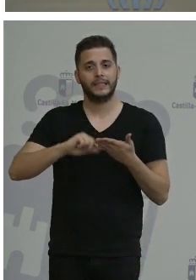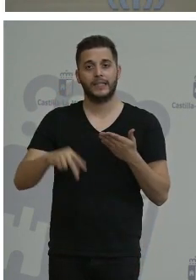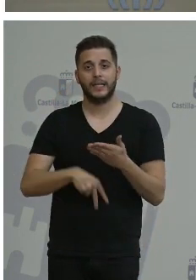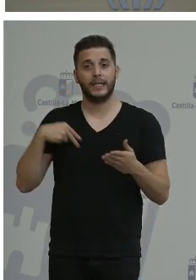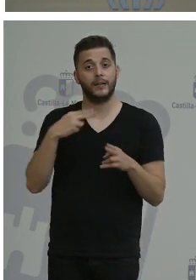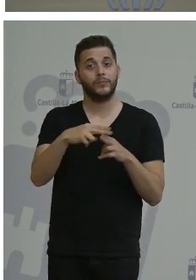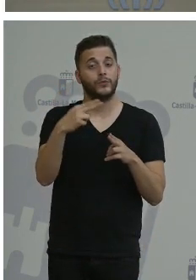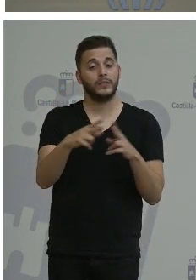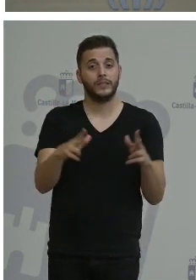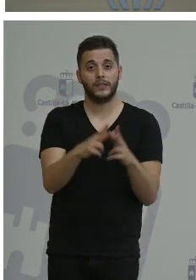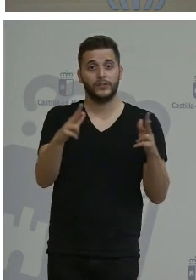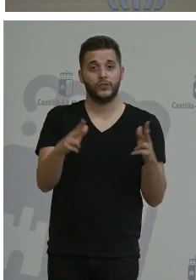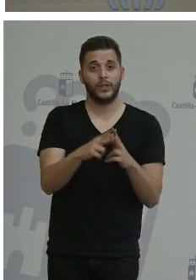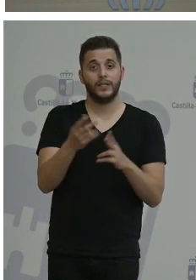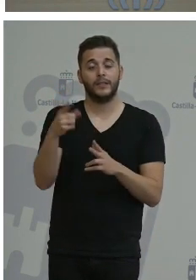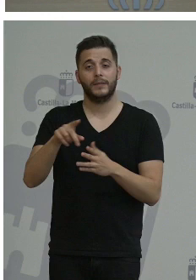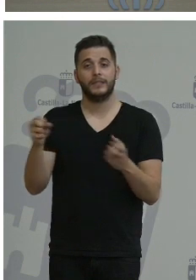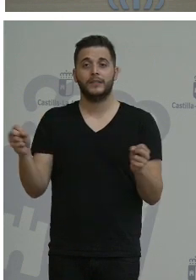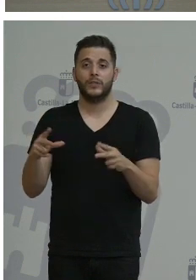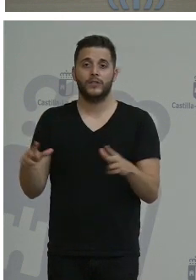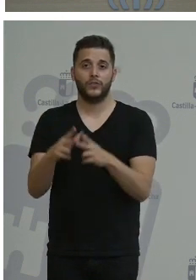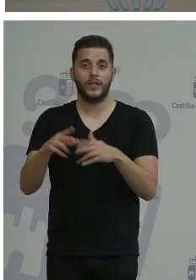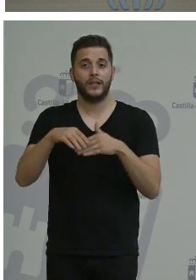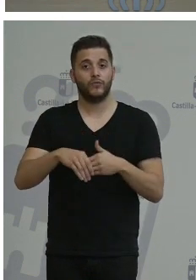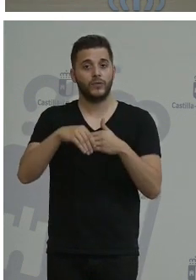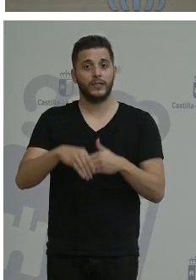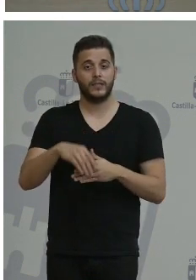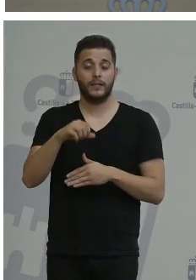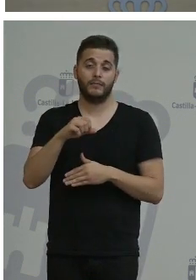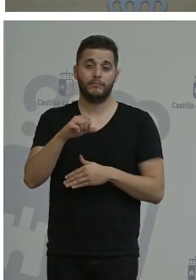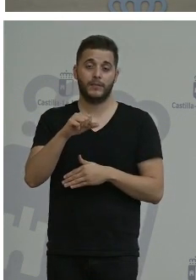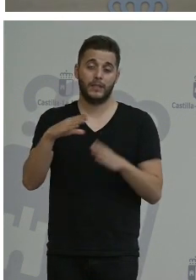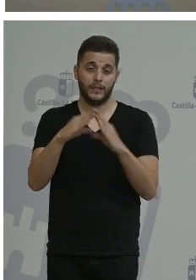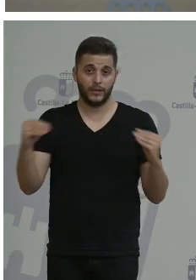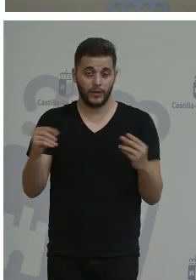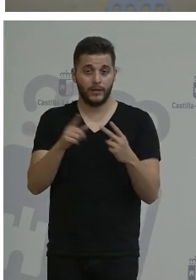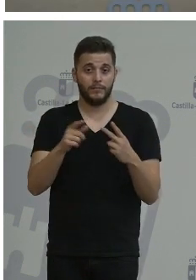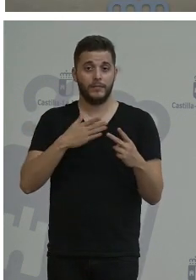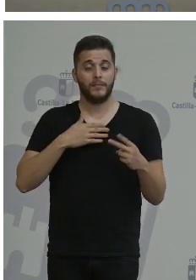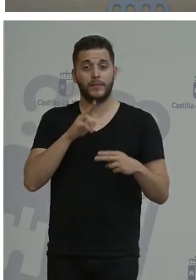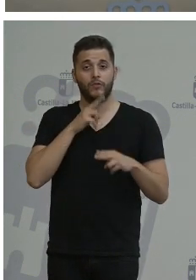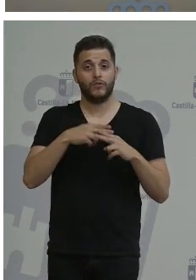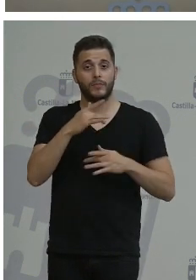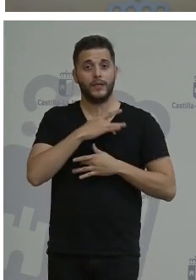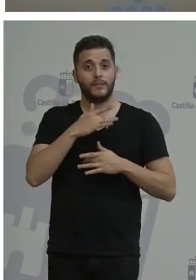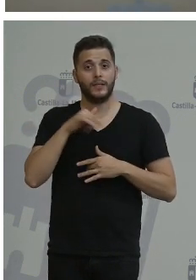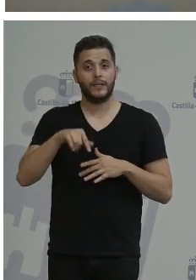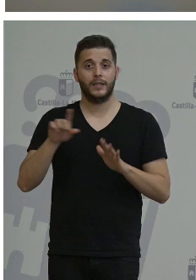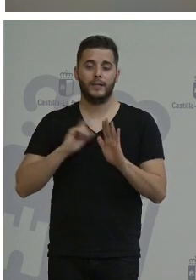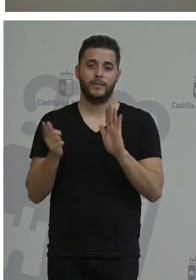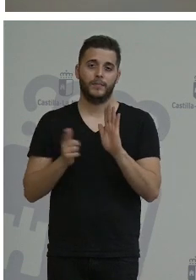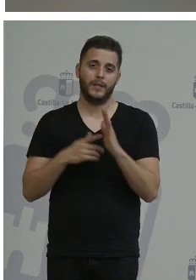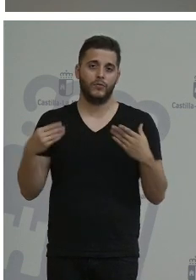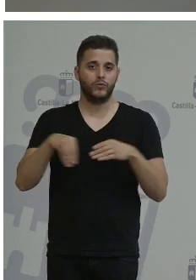Sociales y Seguridad Social de UGT Andalucía. Y mi nombre es María Viejo, responsable de Empleo de Plena Inclusión Andalucía.